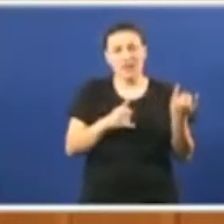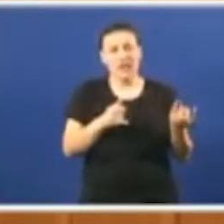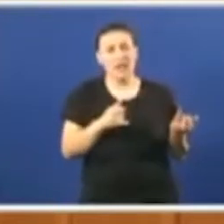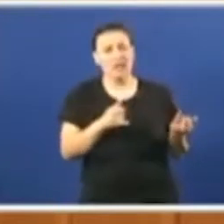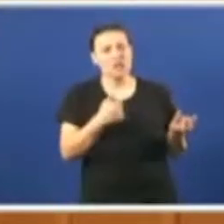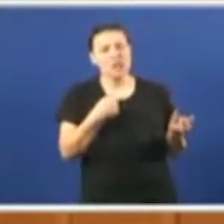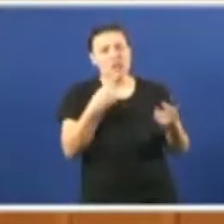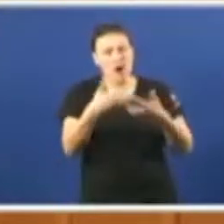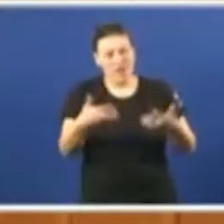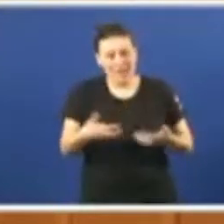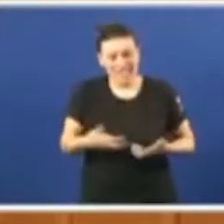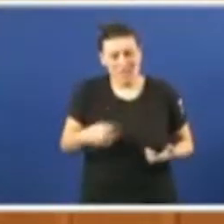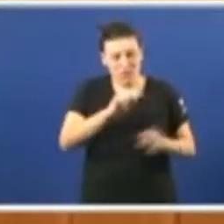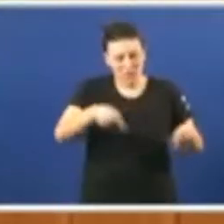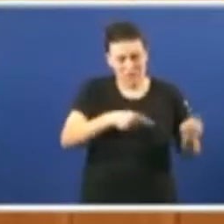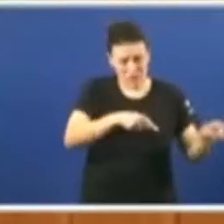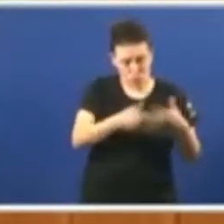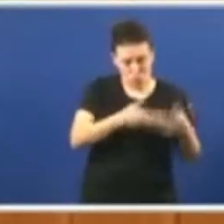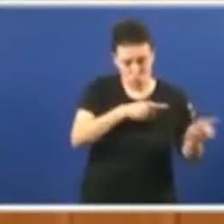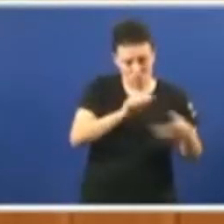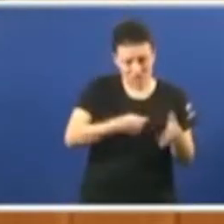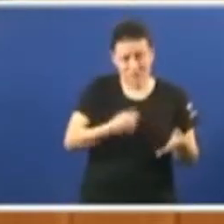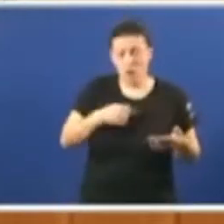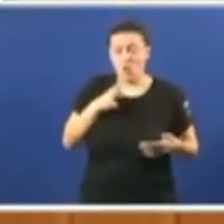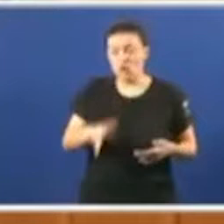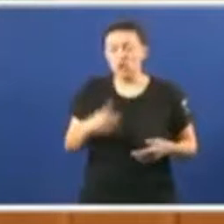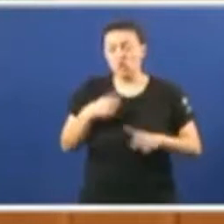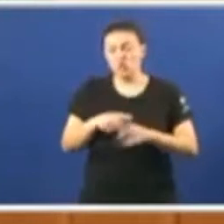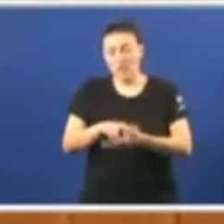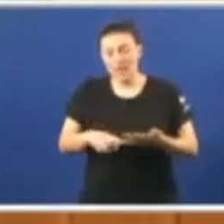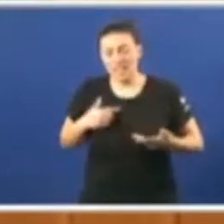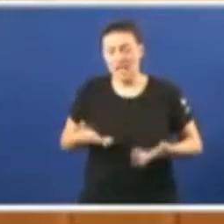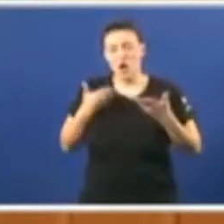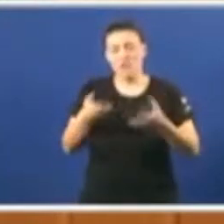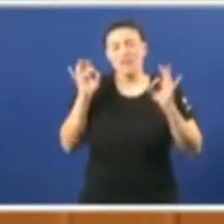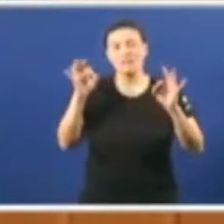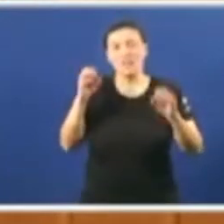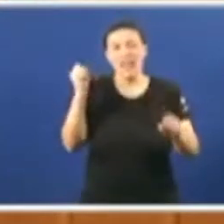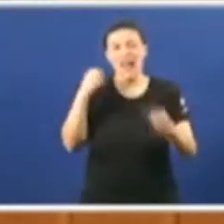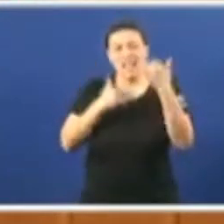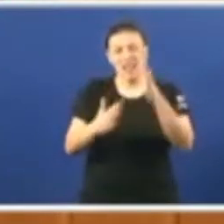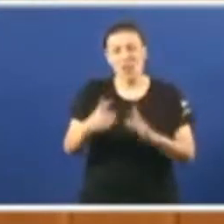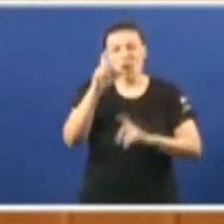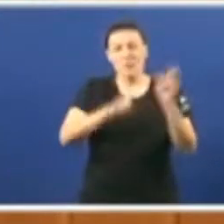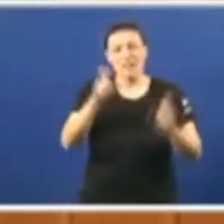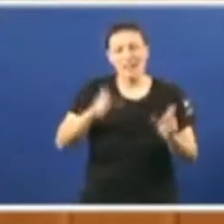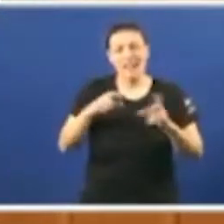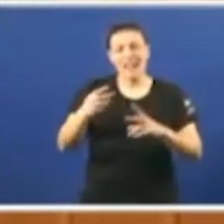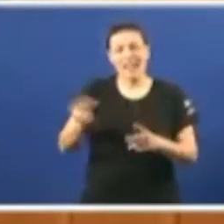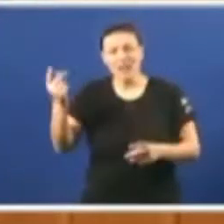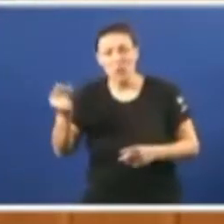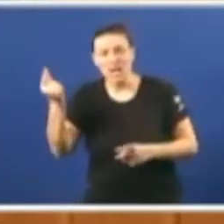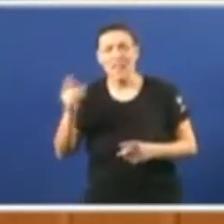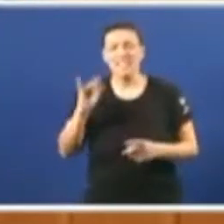cito textualmente nunha iniciativa firmada por vostedes. Nestes 4 anos a Xunta de Galicia prestou especial atención ao traballo con poboacións refuxiadas e